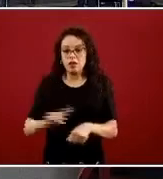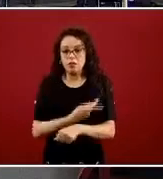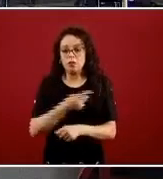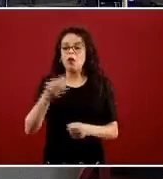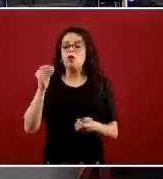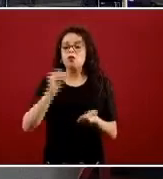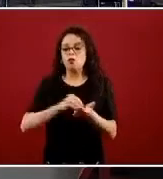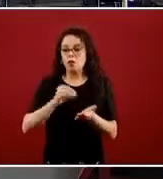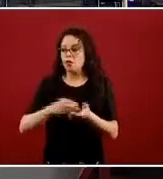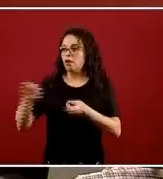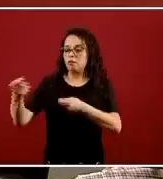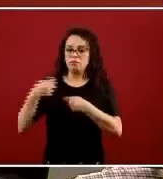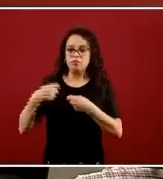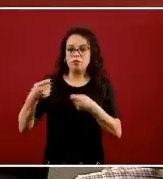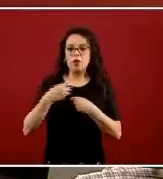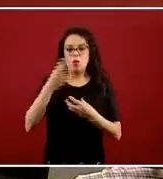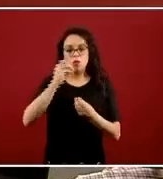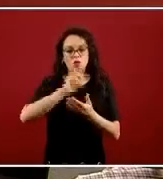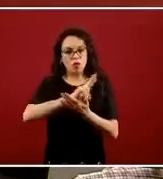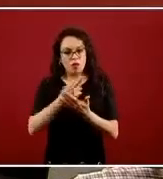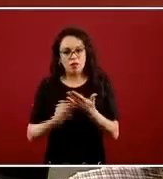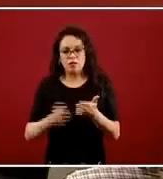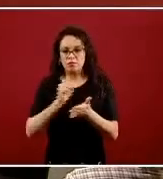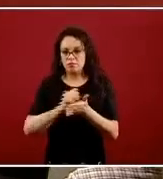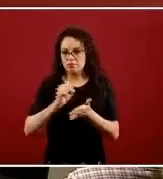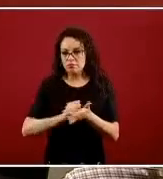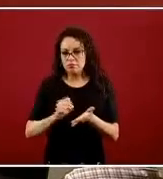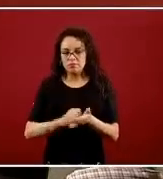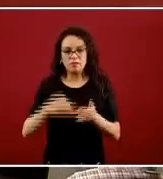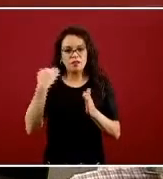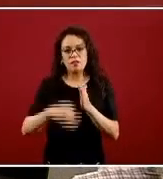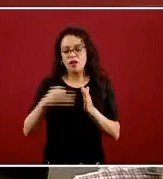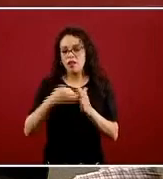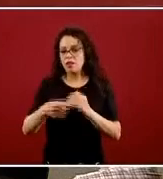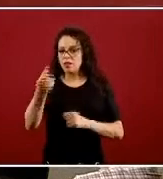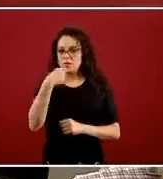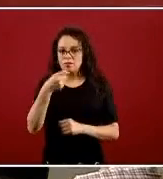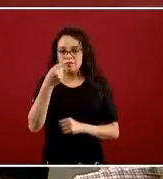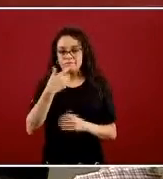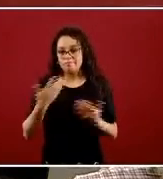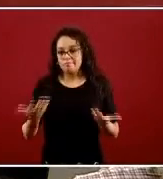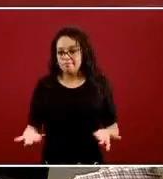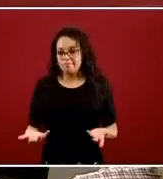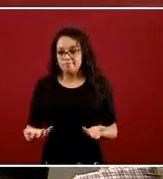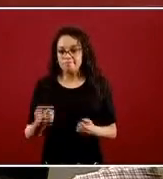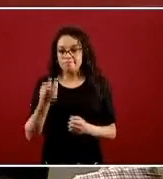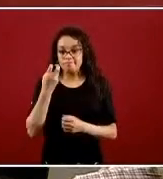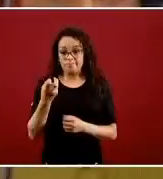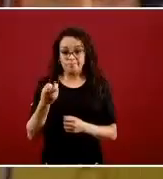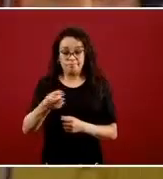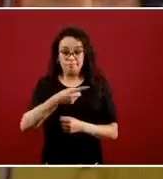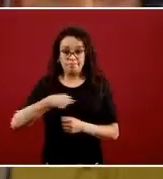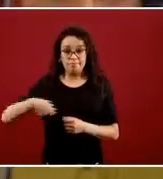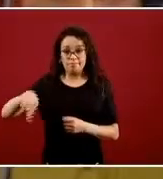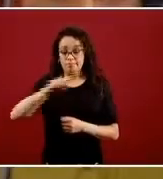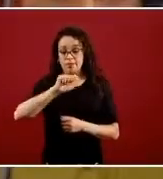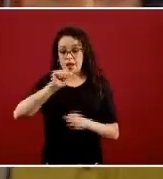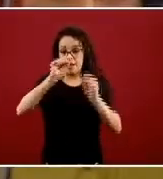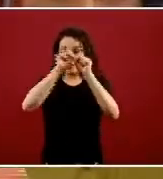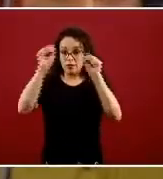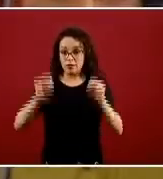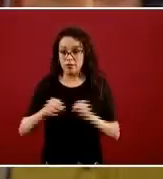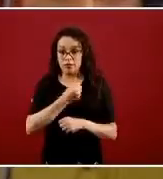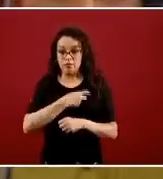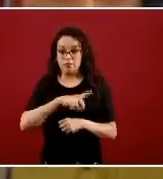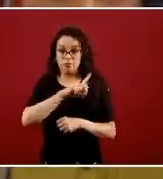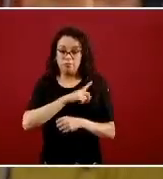no hay medicamentos, no hay la eficiencia, no hay, y las son negativas por parte de cualquier sistema de salud,